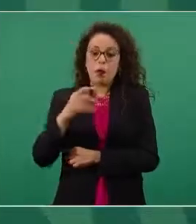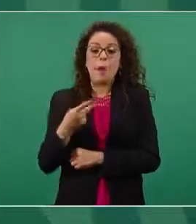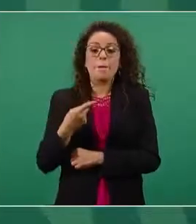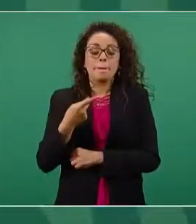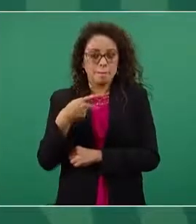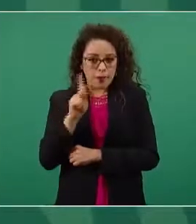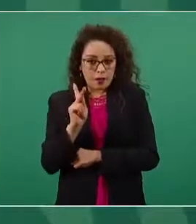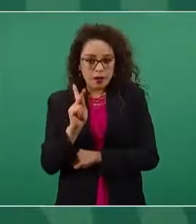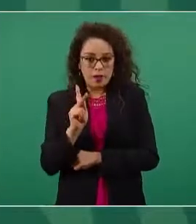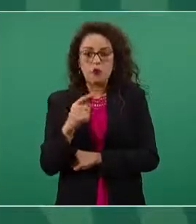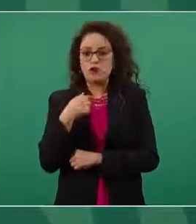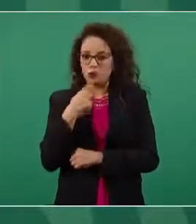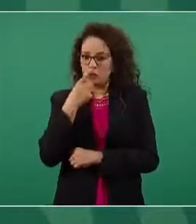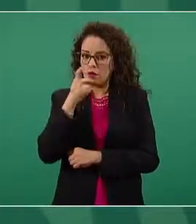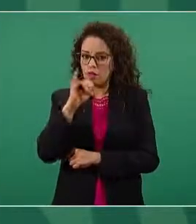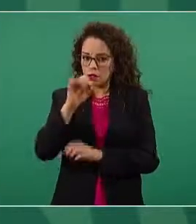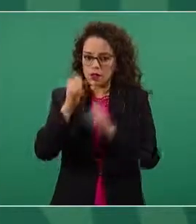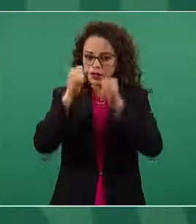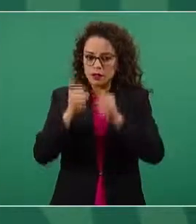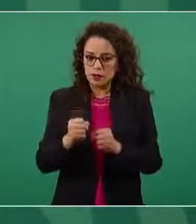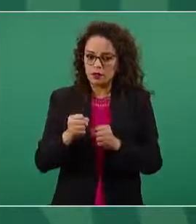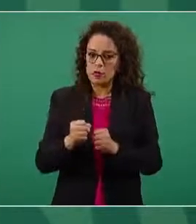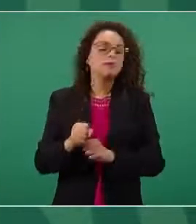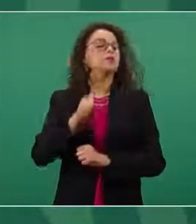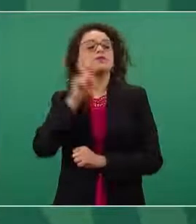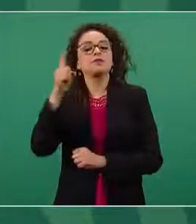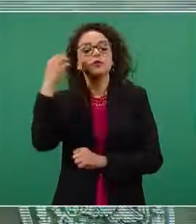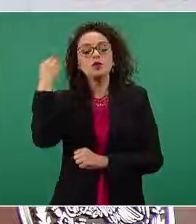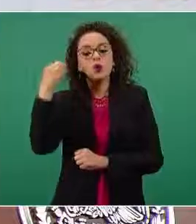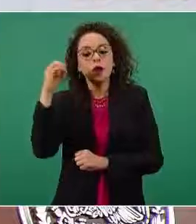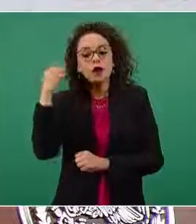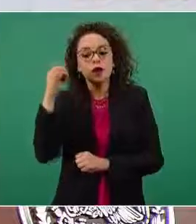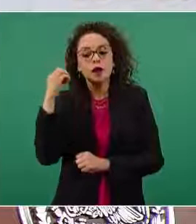que Oaxaca, Guerrero,